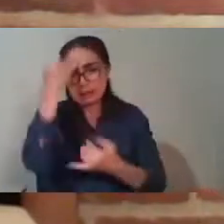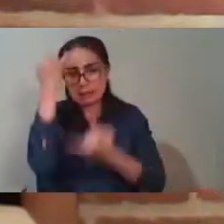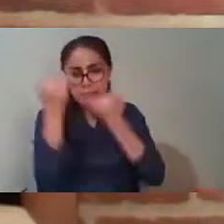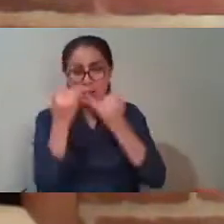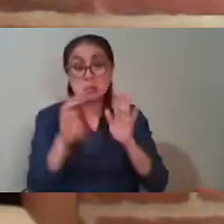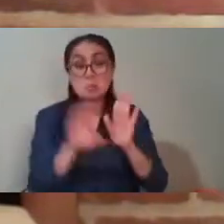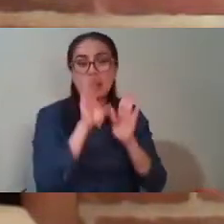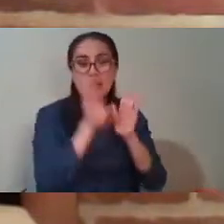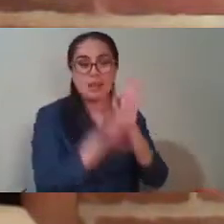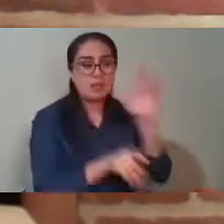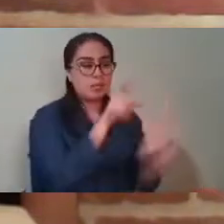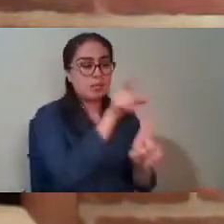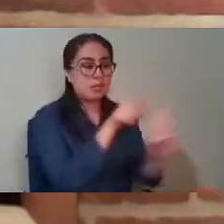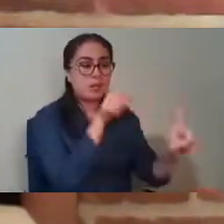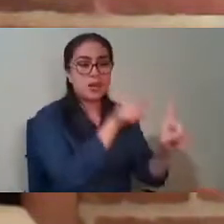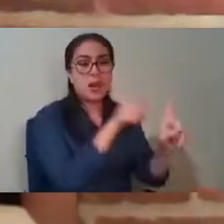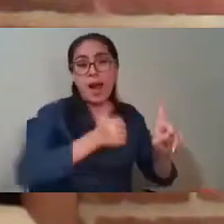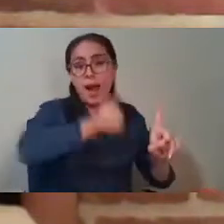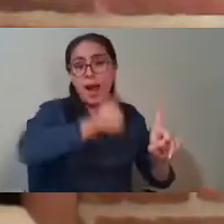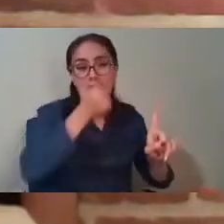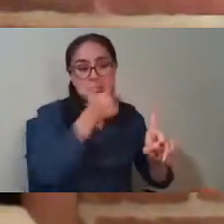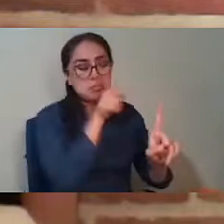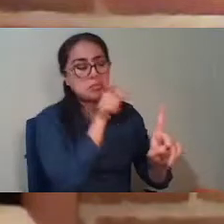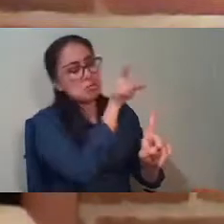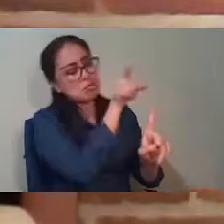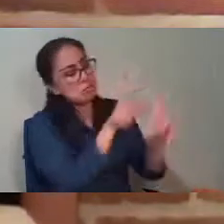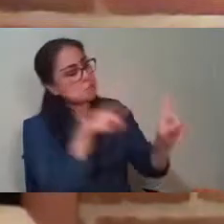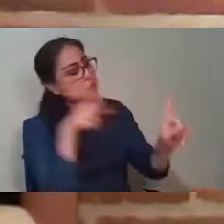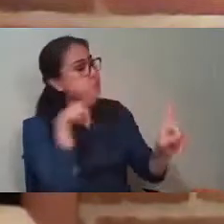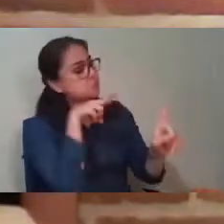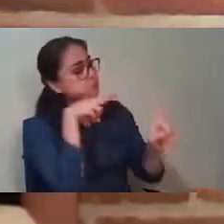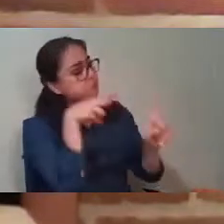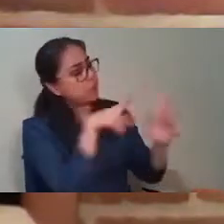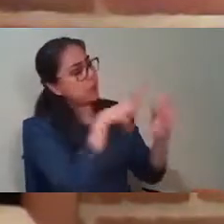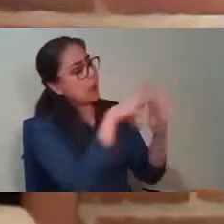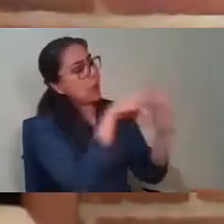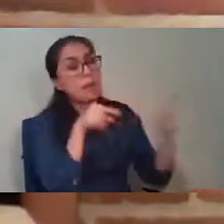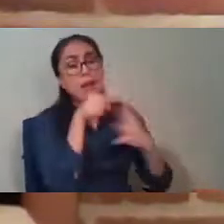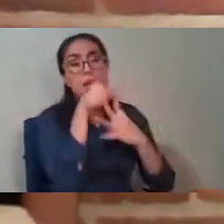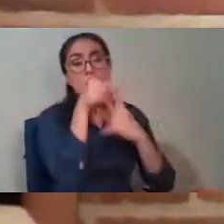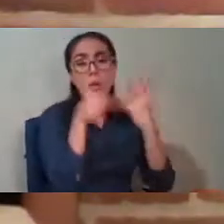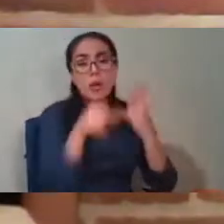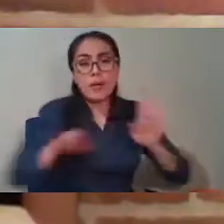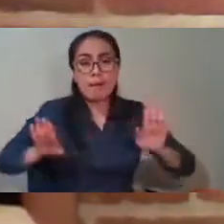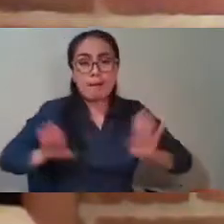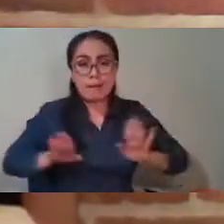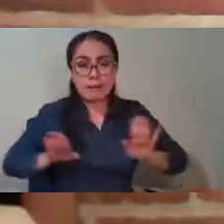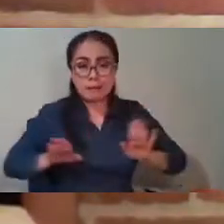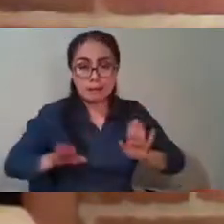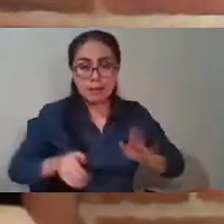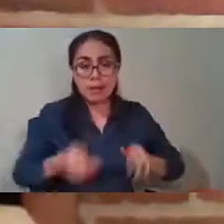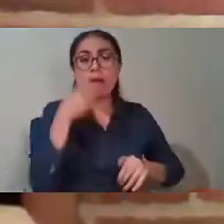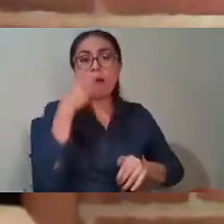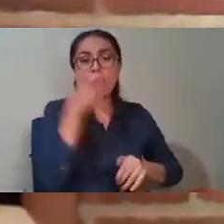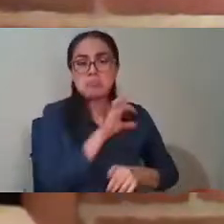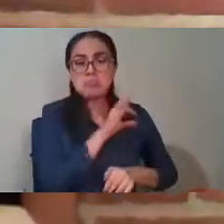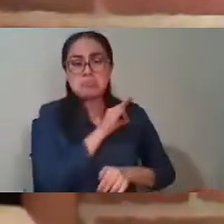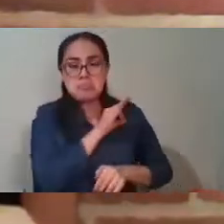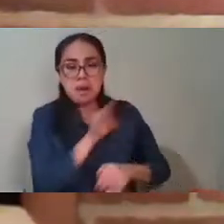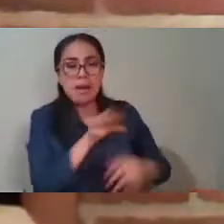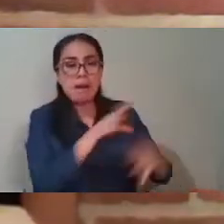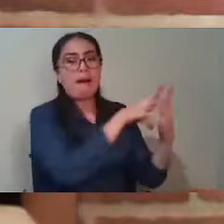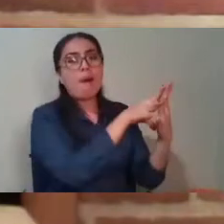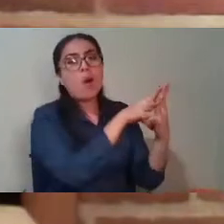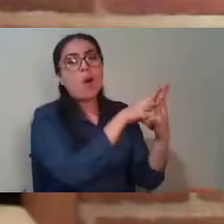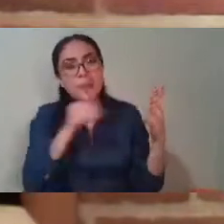que toma el alumno para imitar a la profesora, creado este soporte, jugar